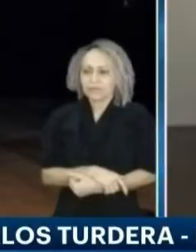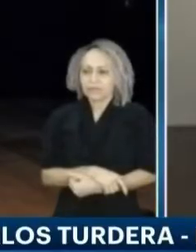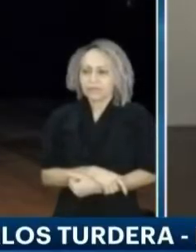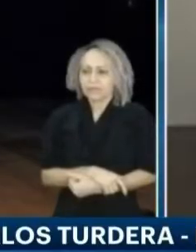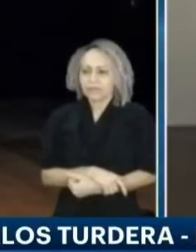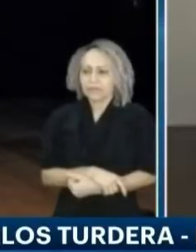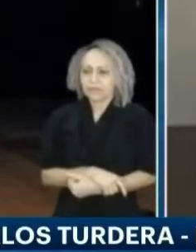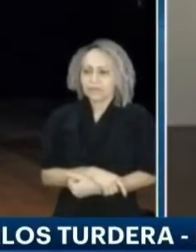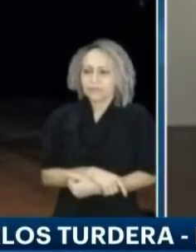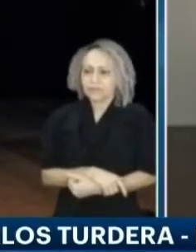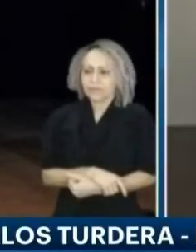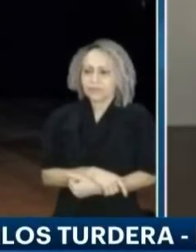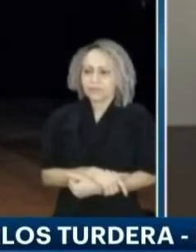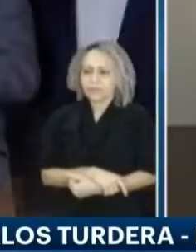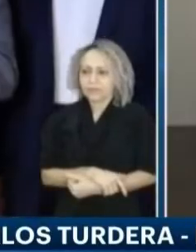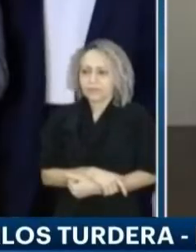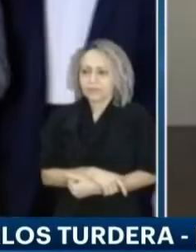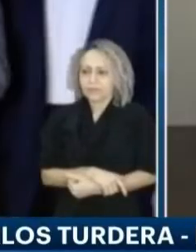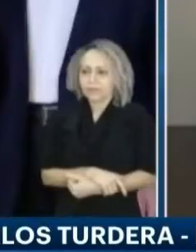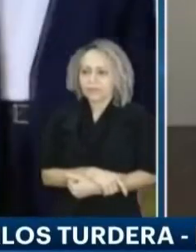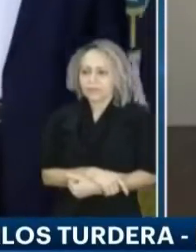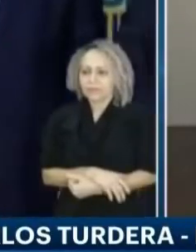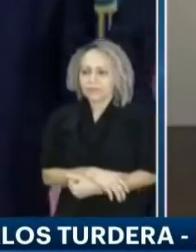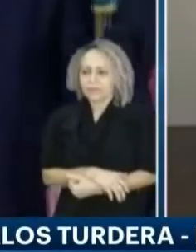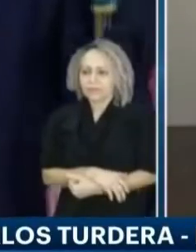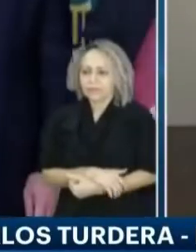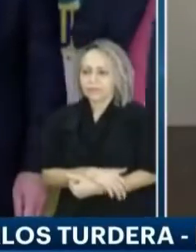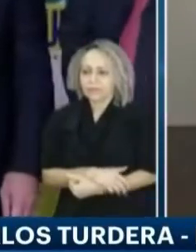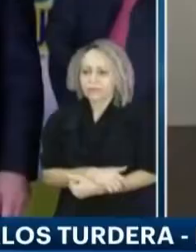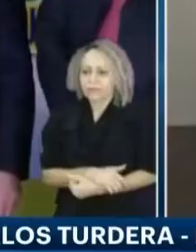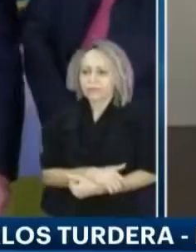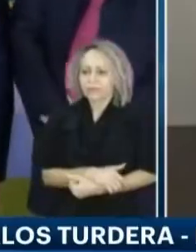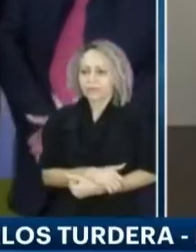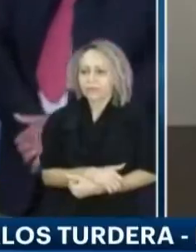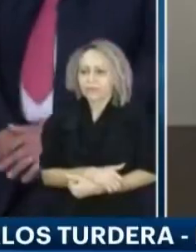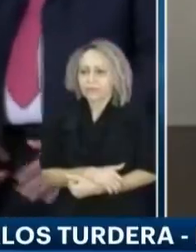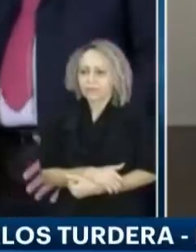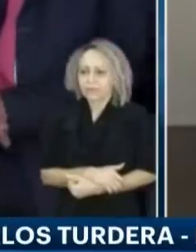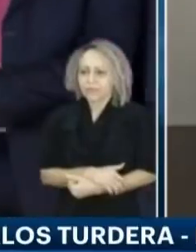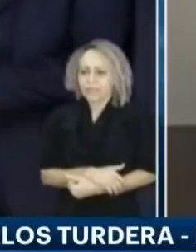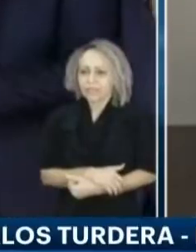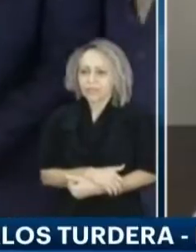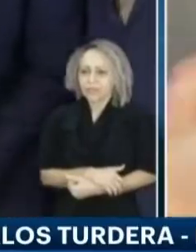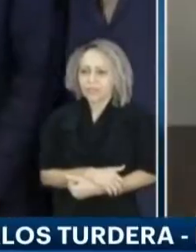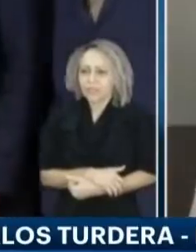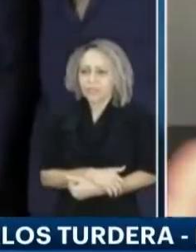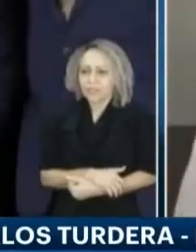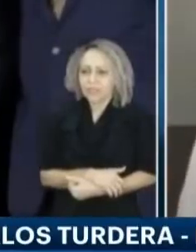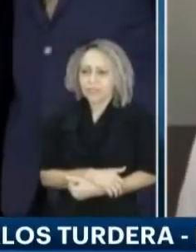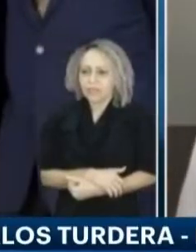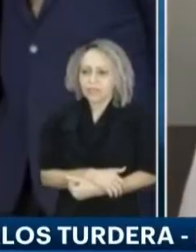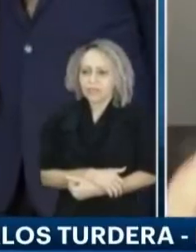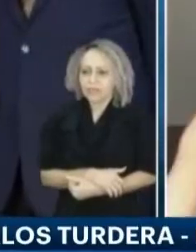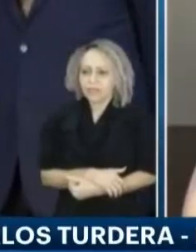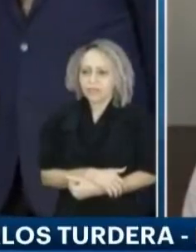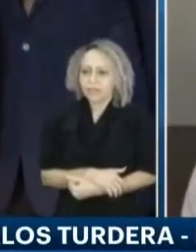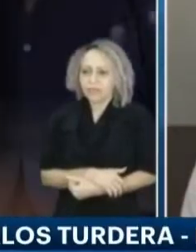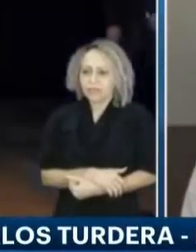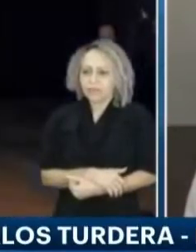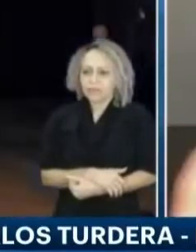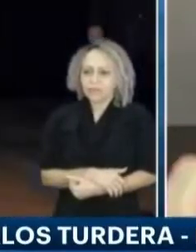pretendido por la candidata Simone Tebet, derrotada en el primer turno y que fue aliada y